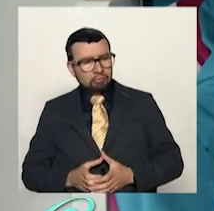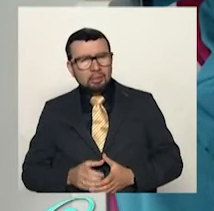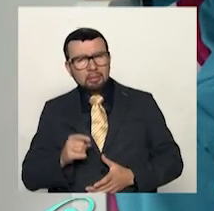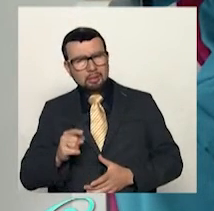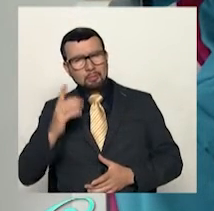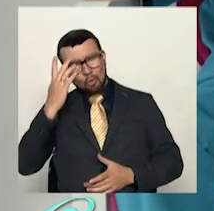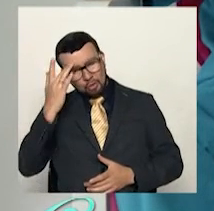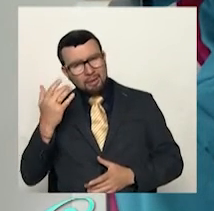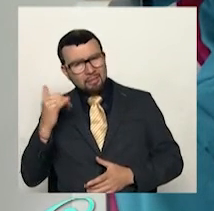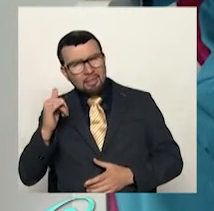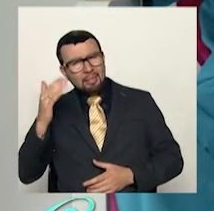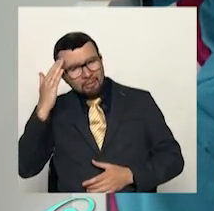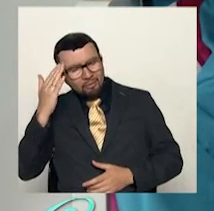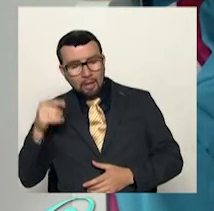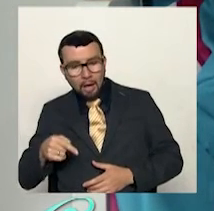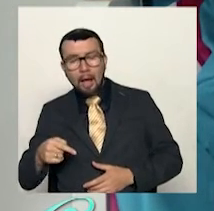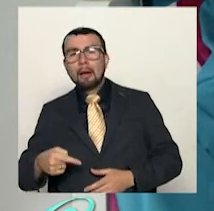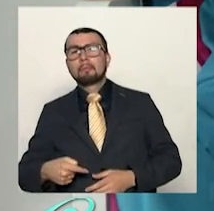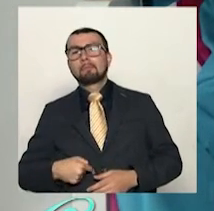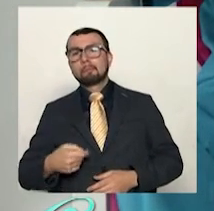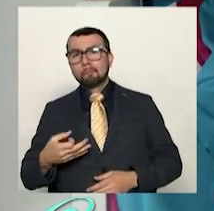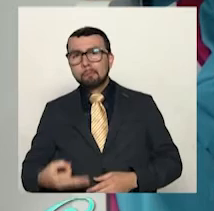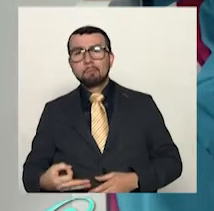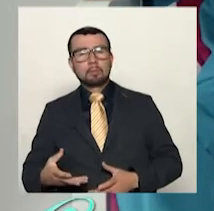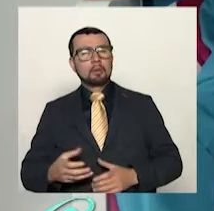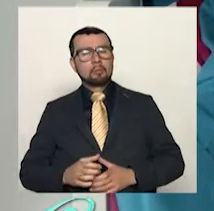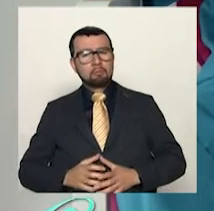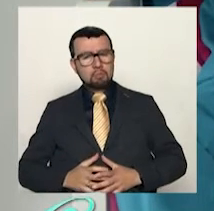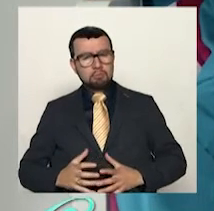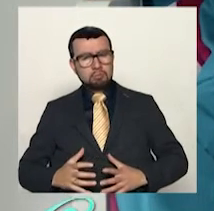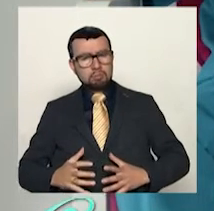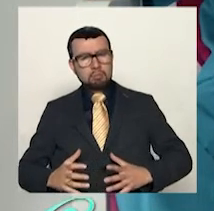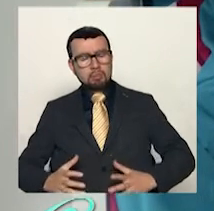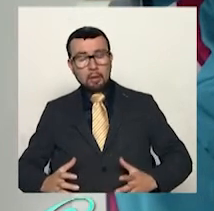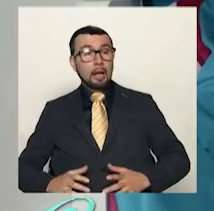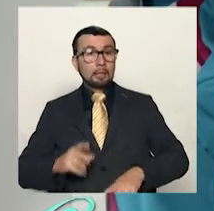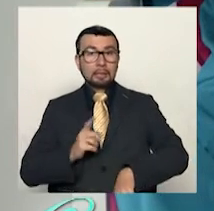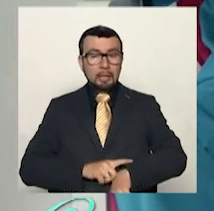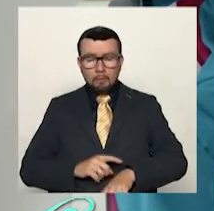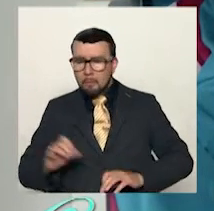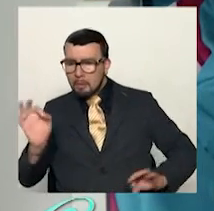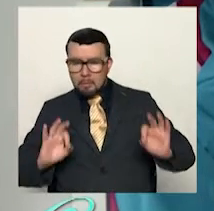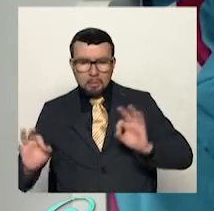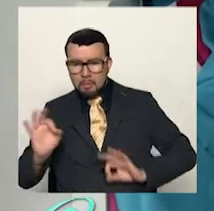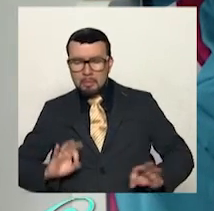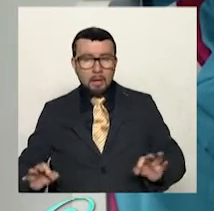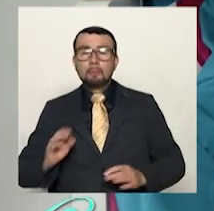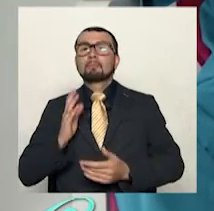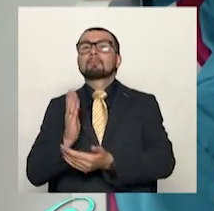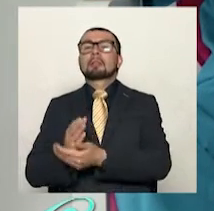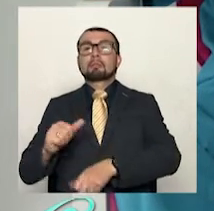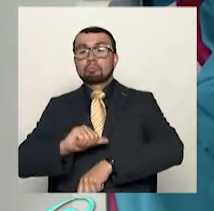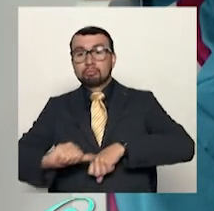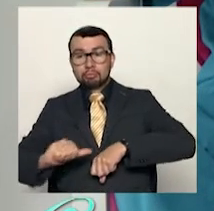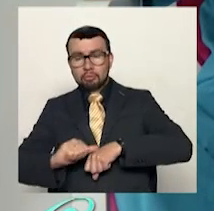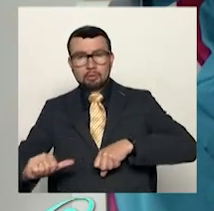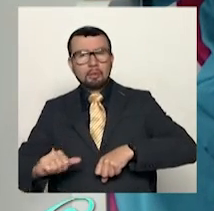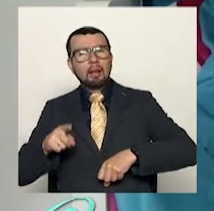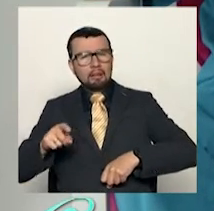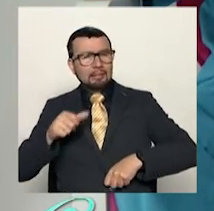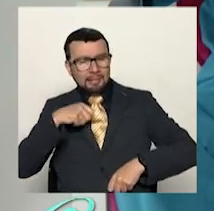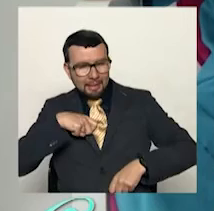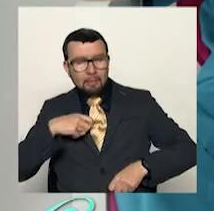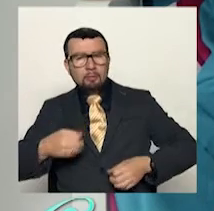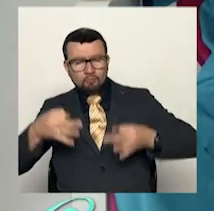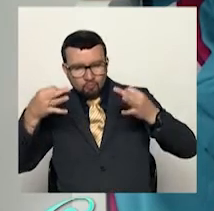vesícula, ya había cálculos, estaba inflamada, y para darle tiempito a preparar el paciente a cirugía. Pero es cuando tenemos un